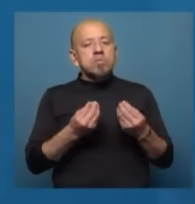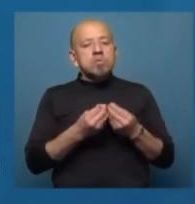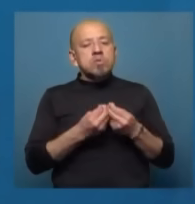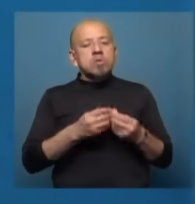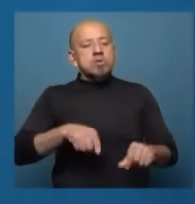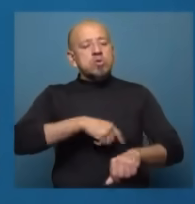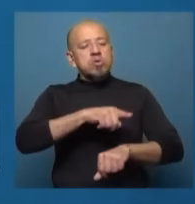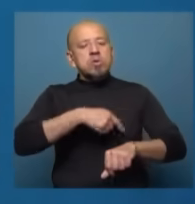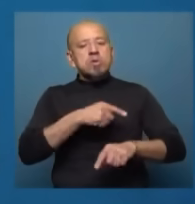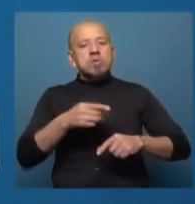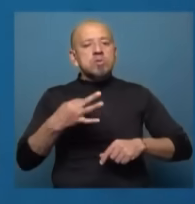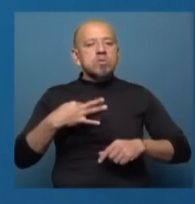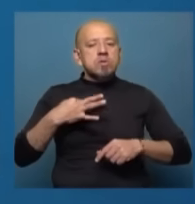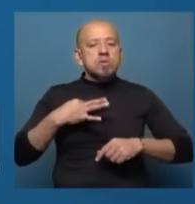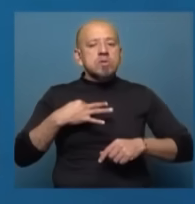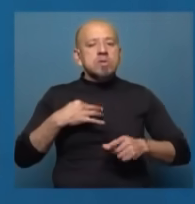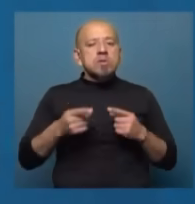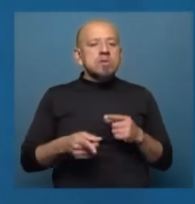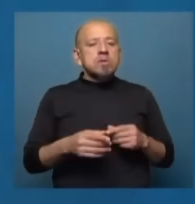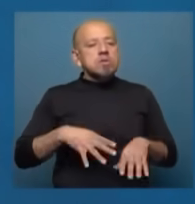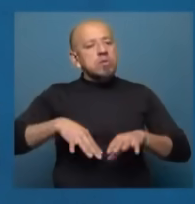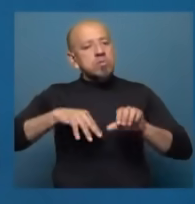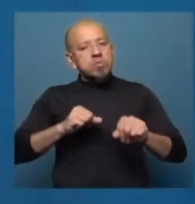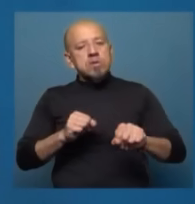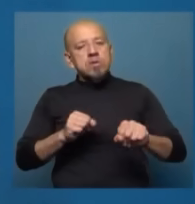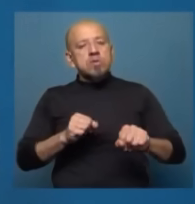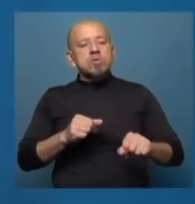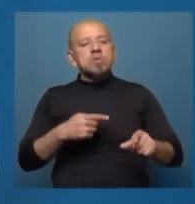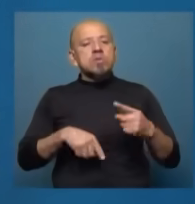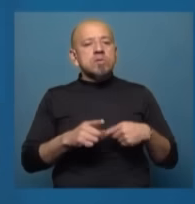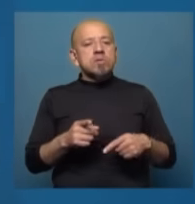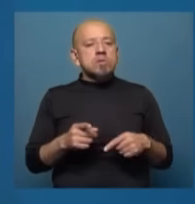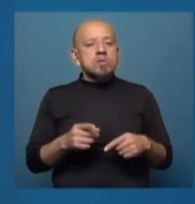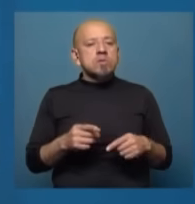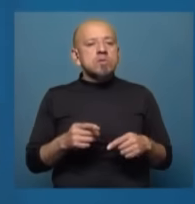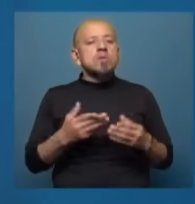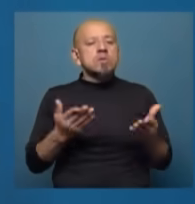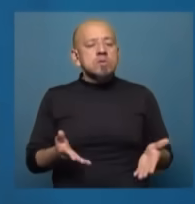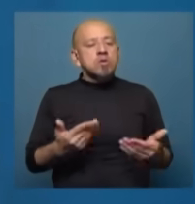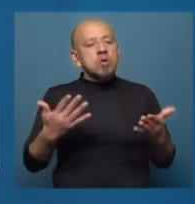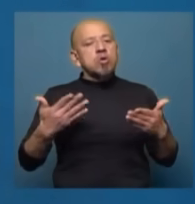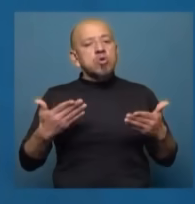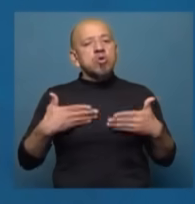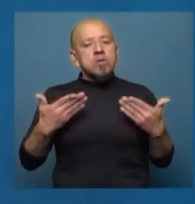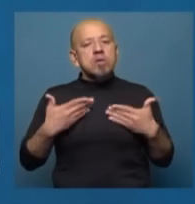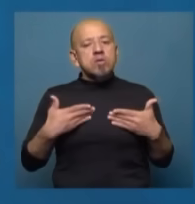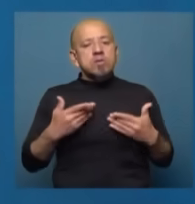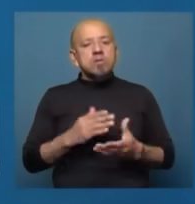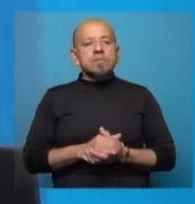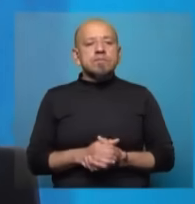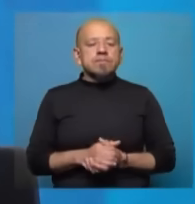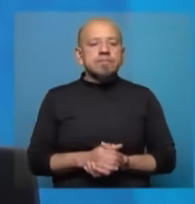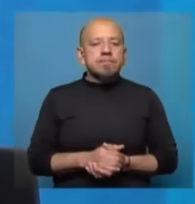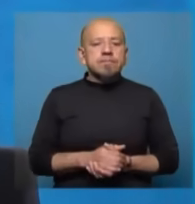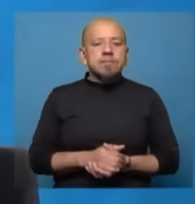su vida a esto y están absolutamente comprometidos y y bueno contentos con los resultados